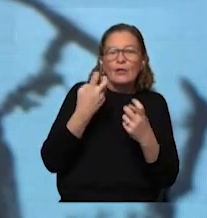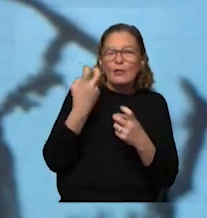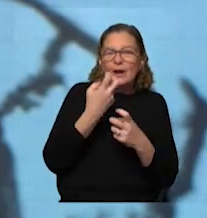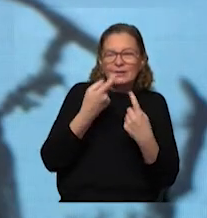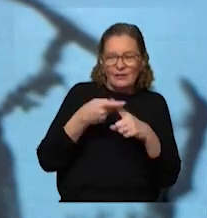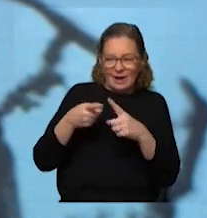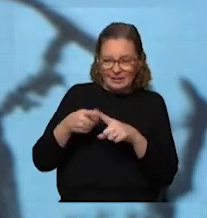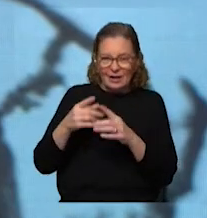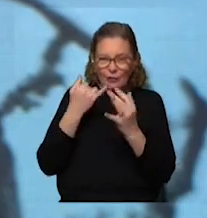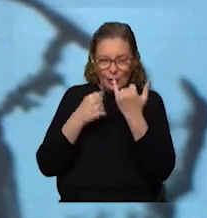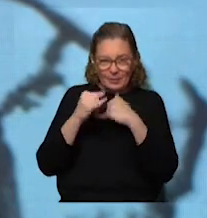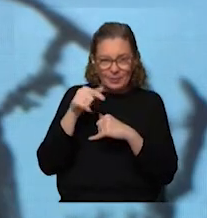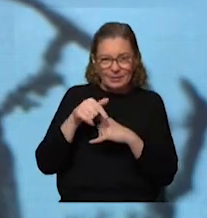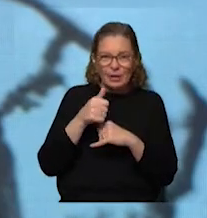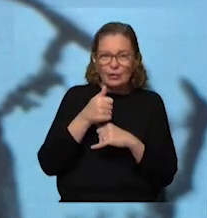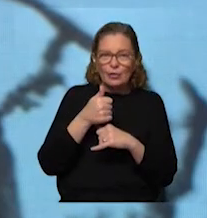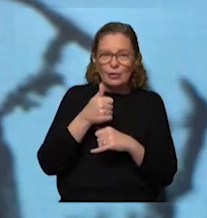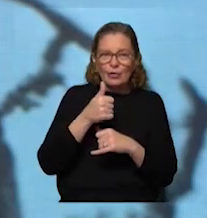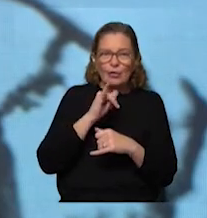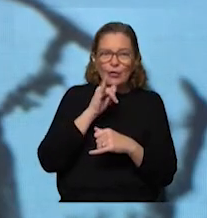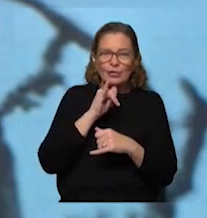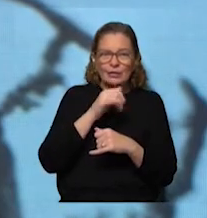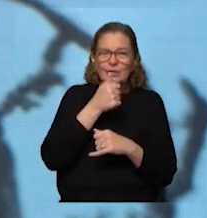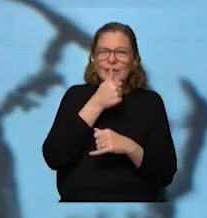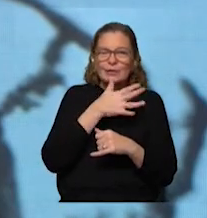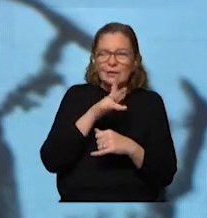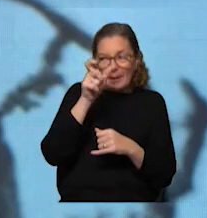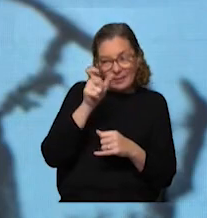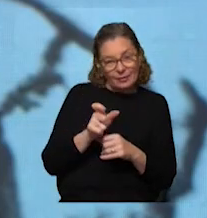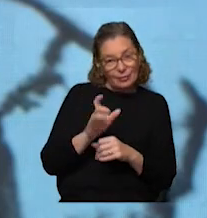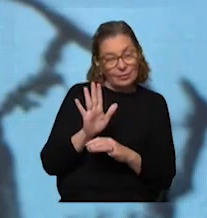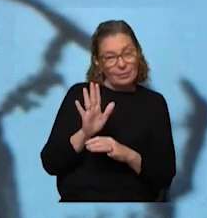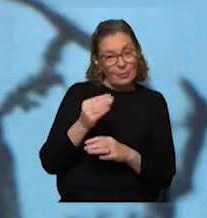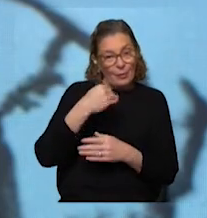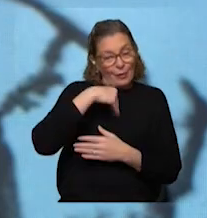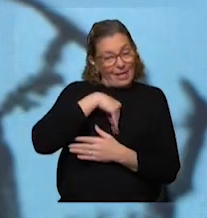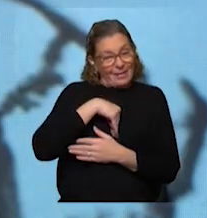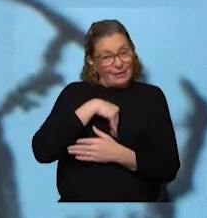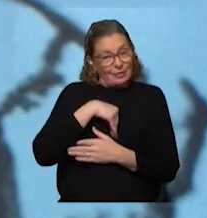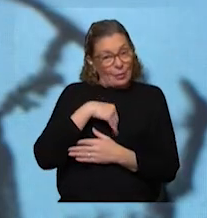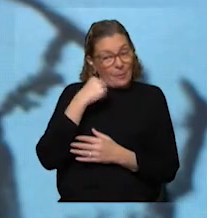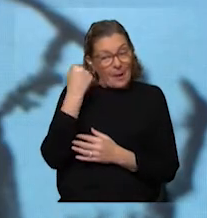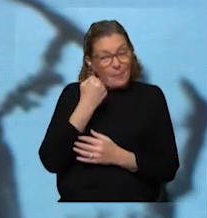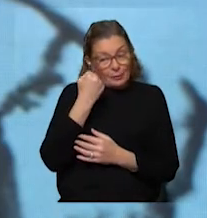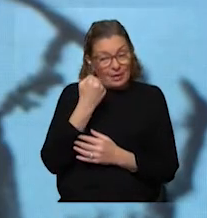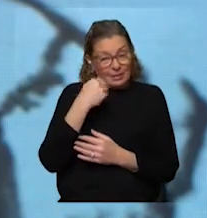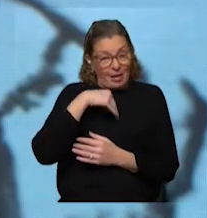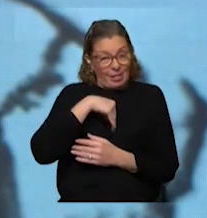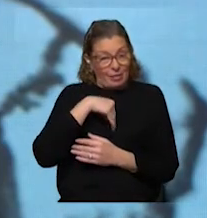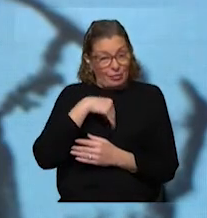Fuentes pero acá estás contando la historia de las personas no estás trabajando con lo más íntimo también entonces